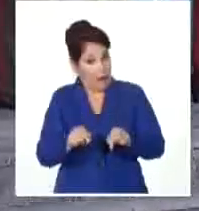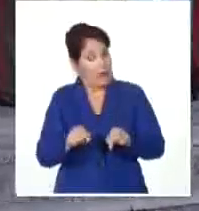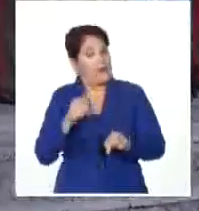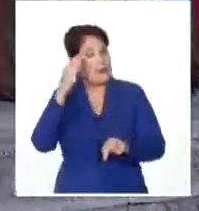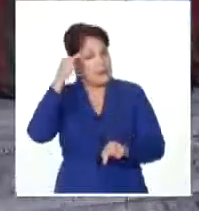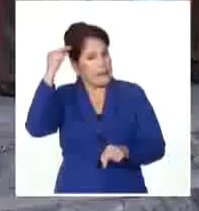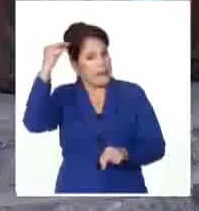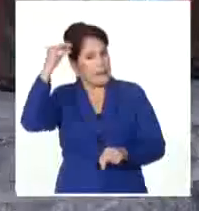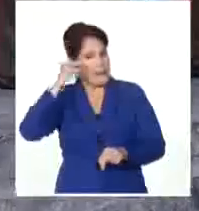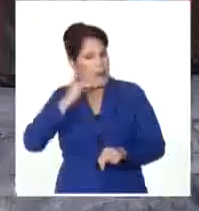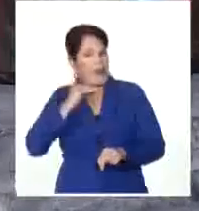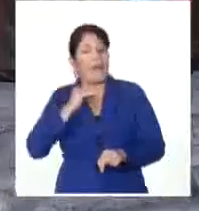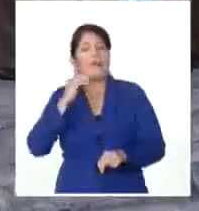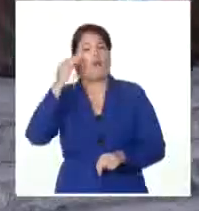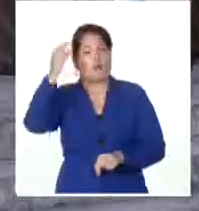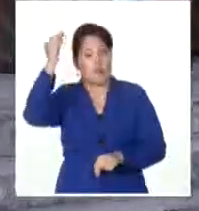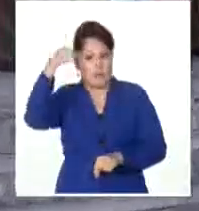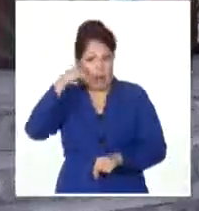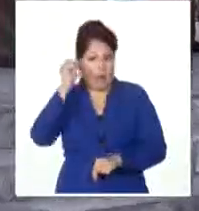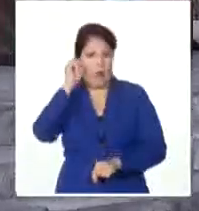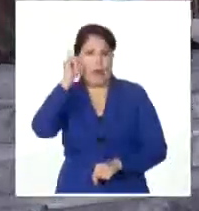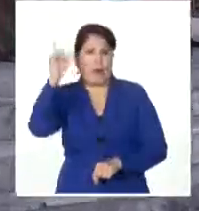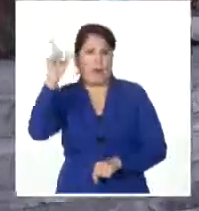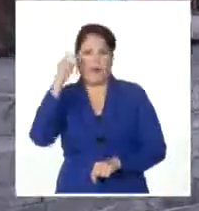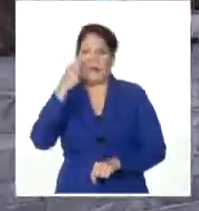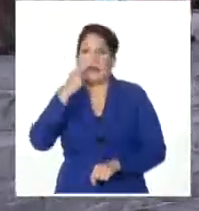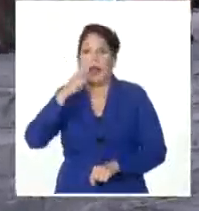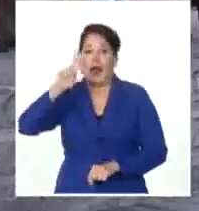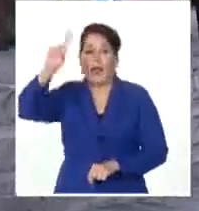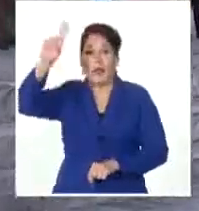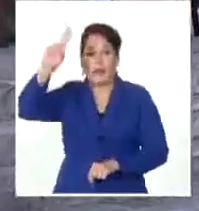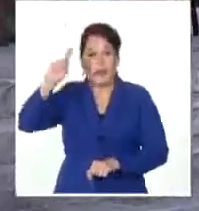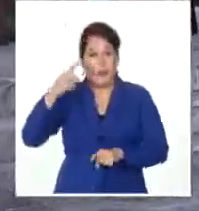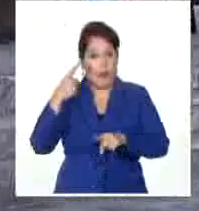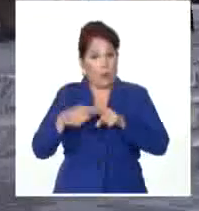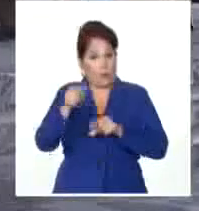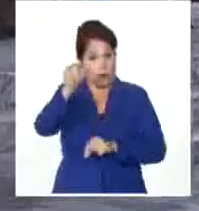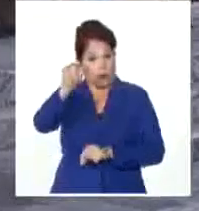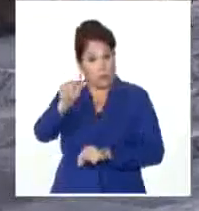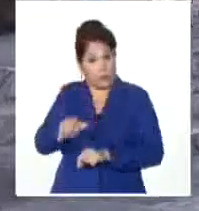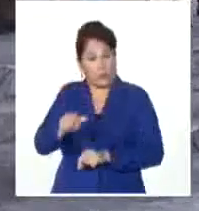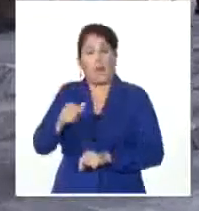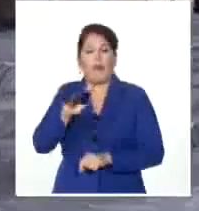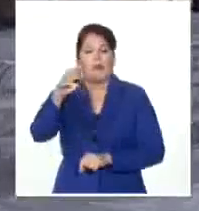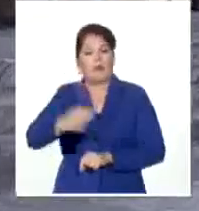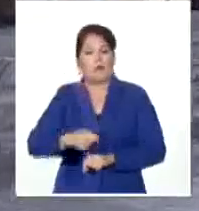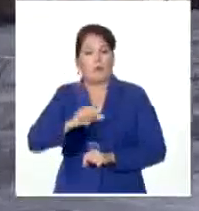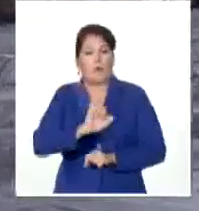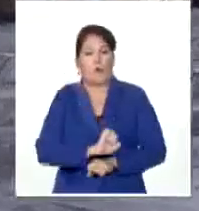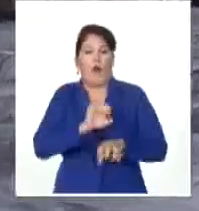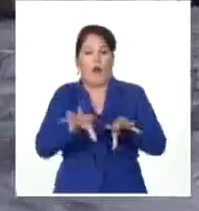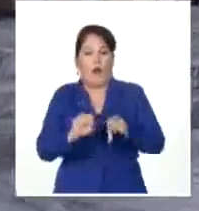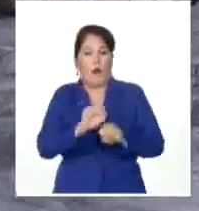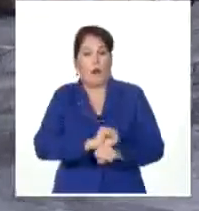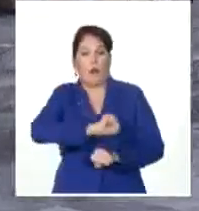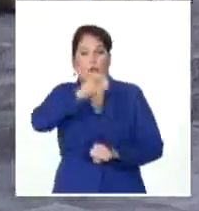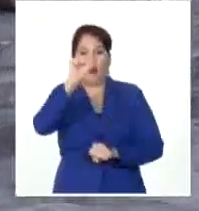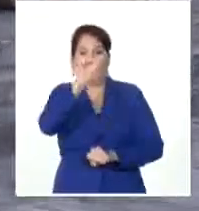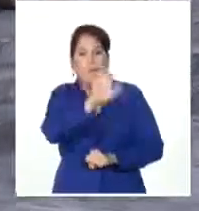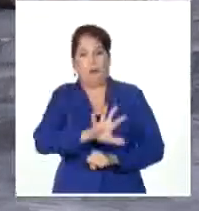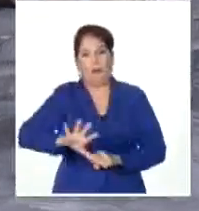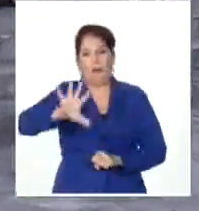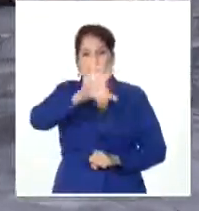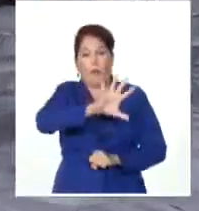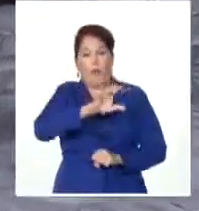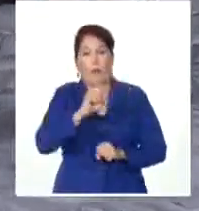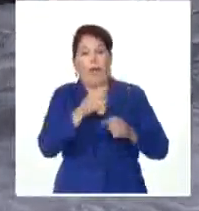conocida, menos aleccionadora. Hitler y Mussolini decidieron la conquista de Europa y la guerra contra el